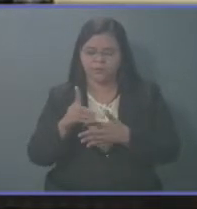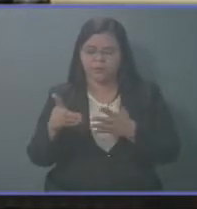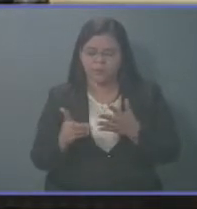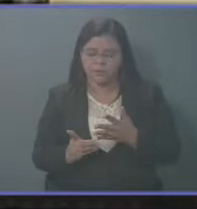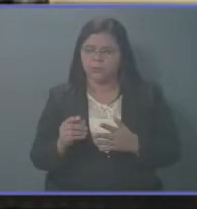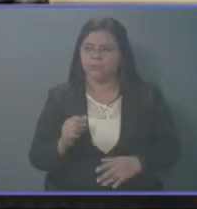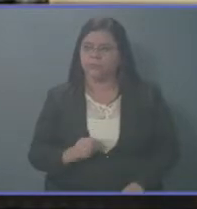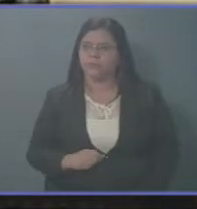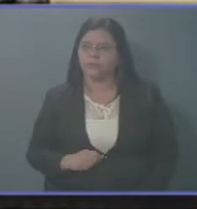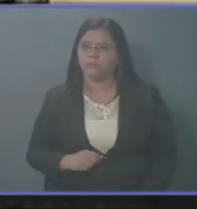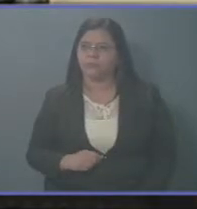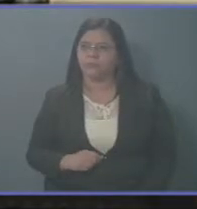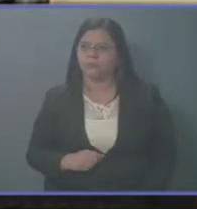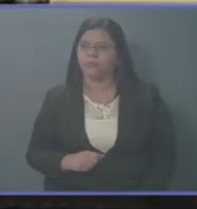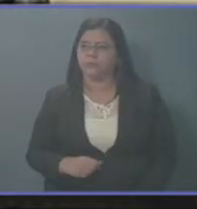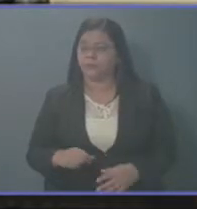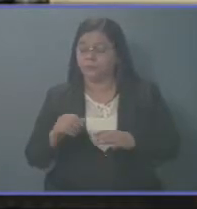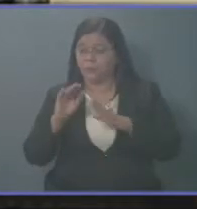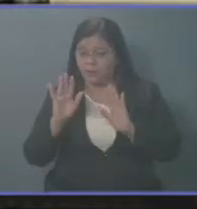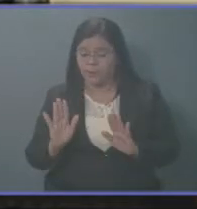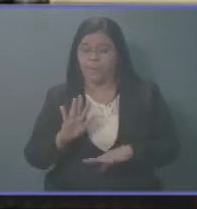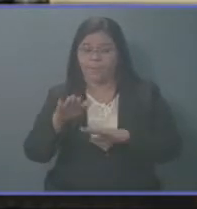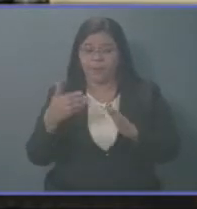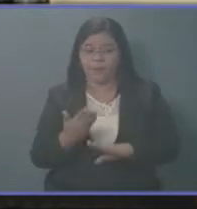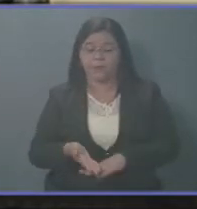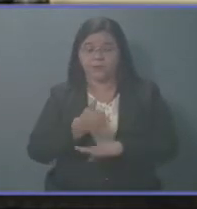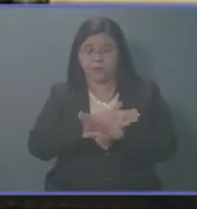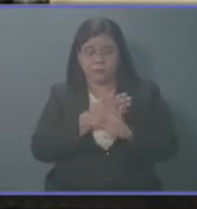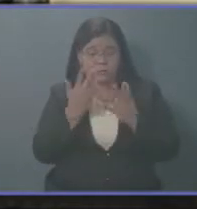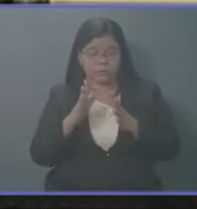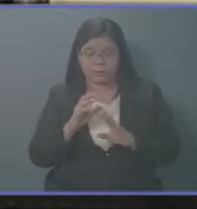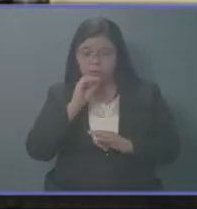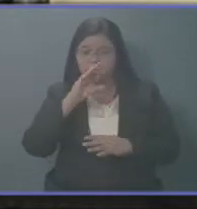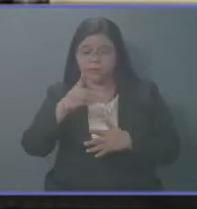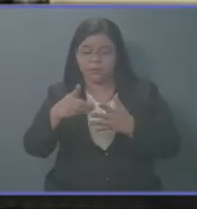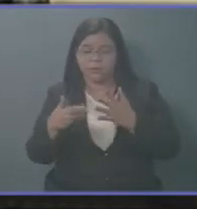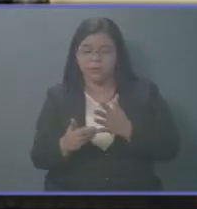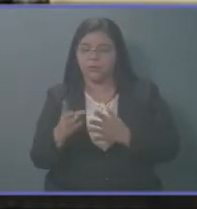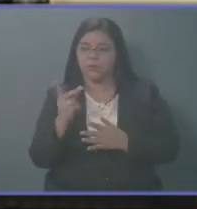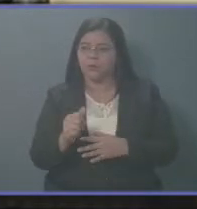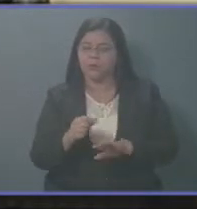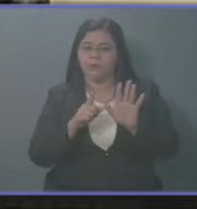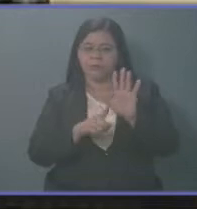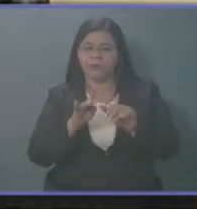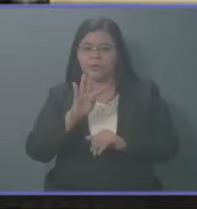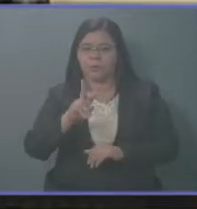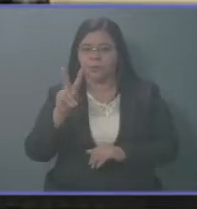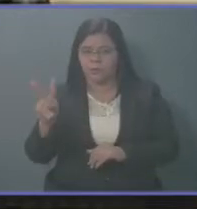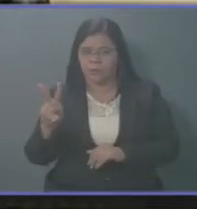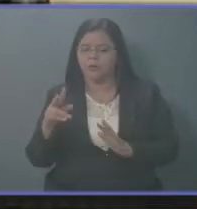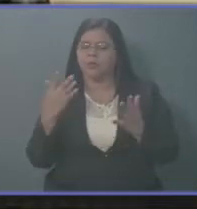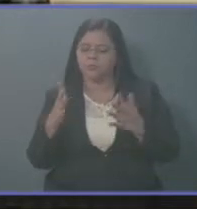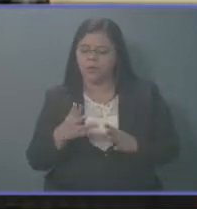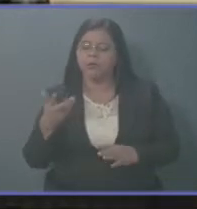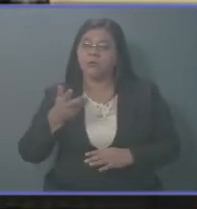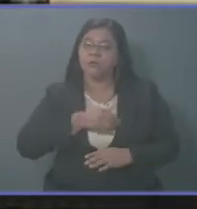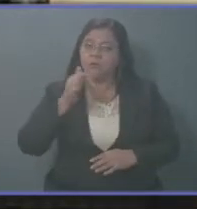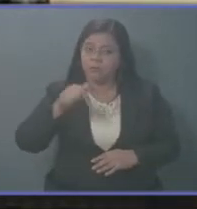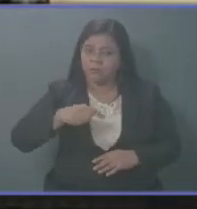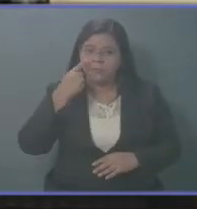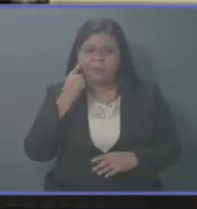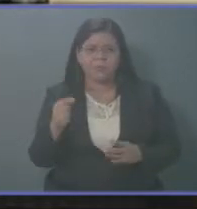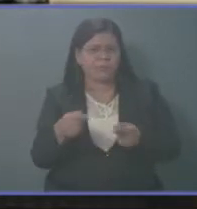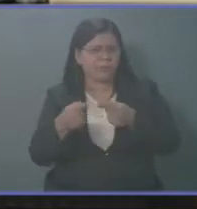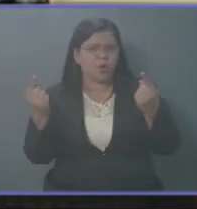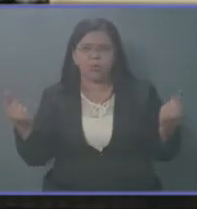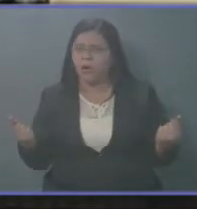en comento. En virtud de lo anterior señalado, de sancionarse el decreto legislativo número 642, estaríamos ante una evidente